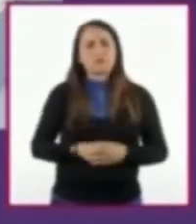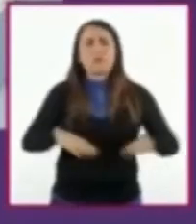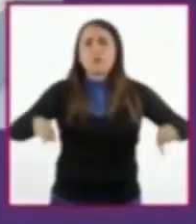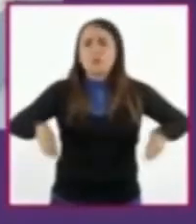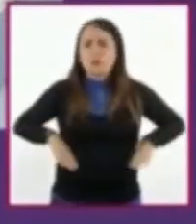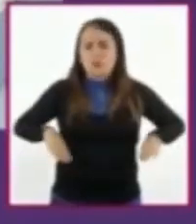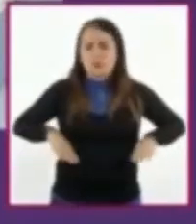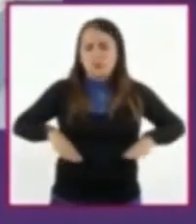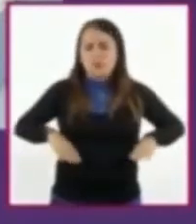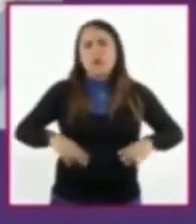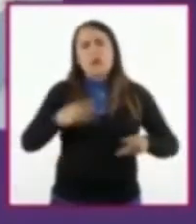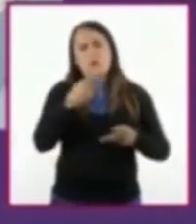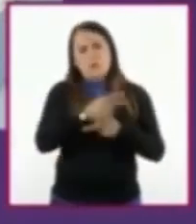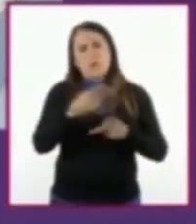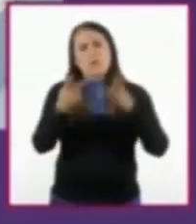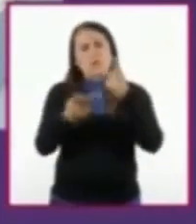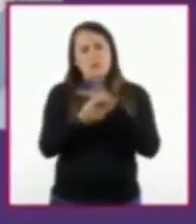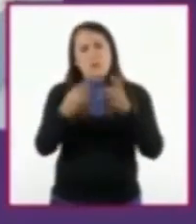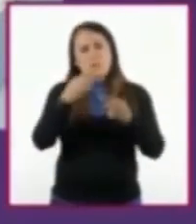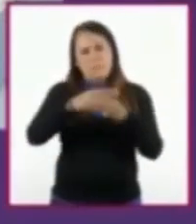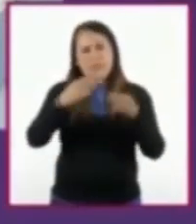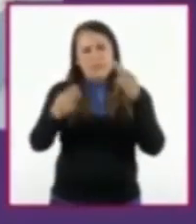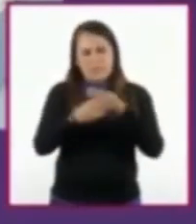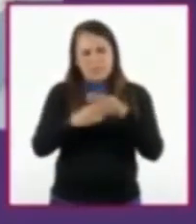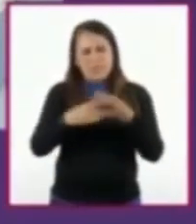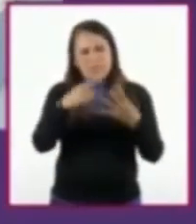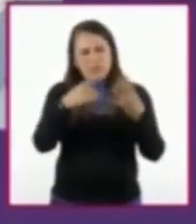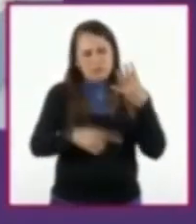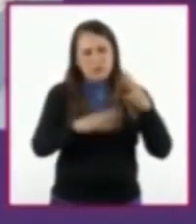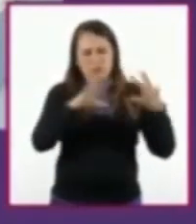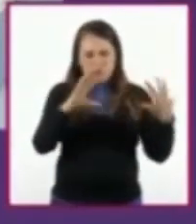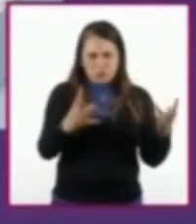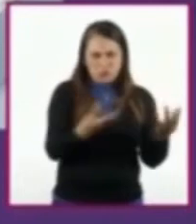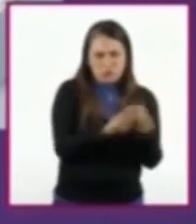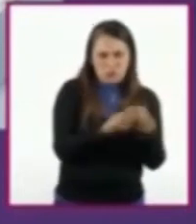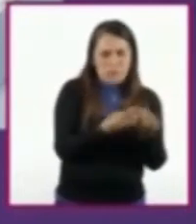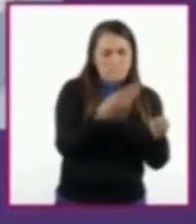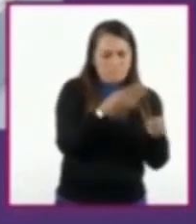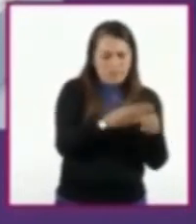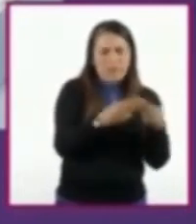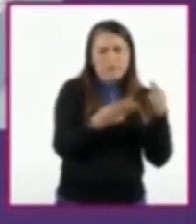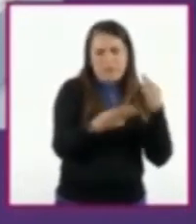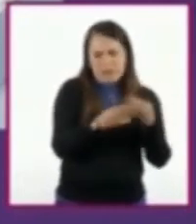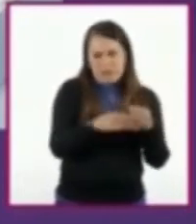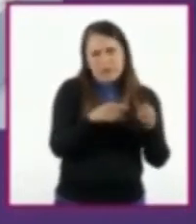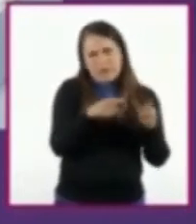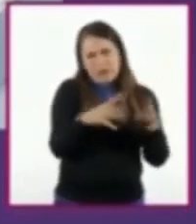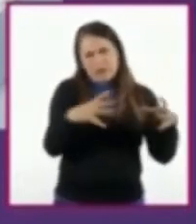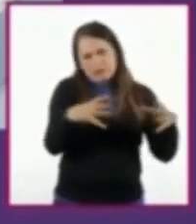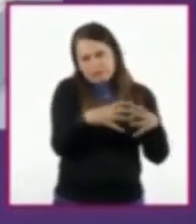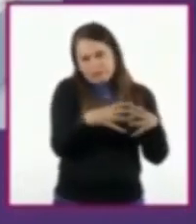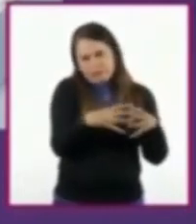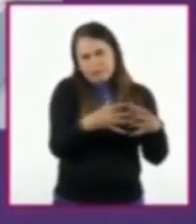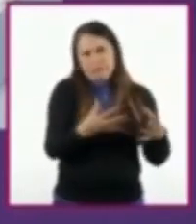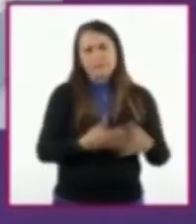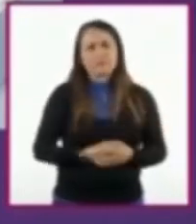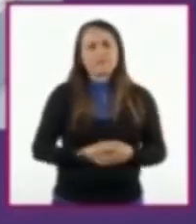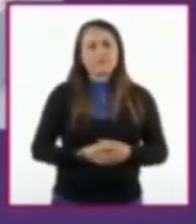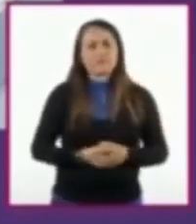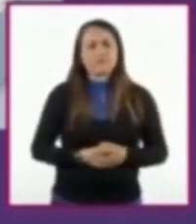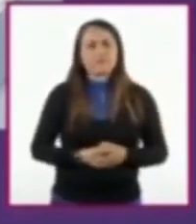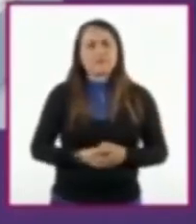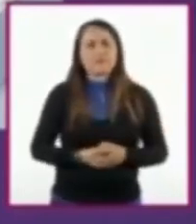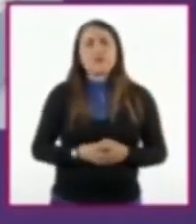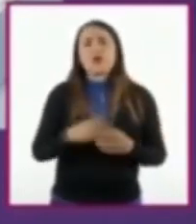los materiales son el conjunto de características que hacen que el material se comporte de una manera determinada ante